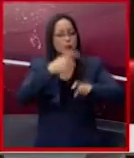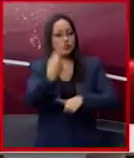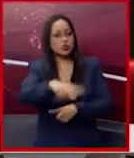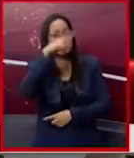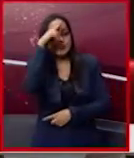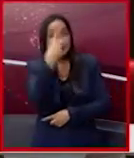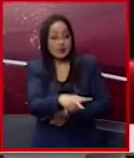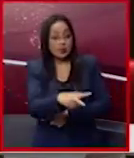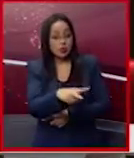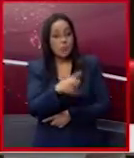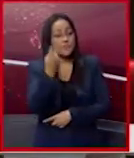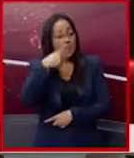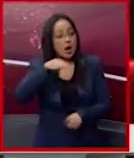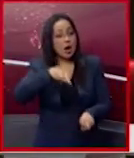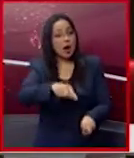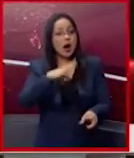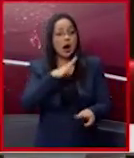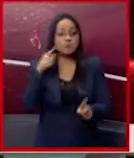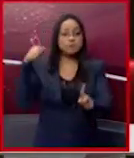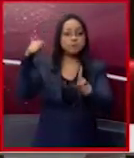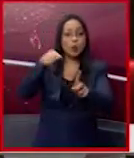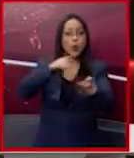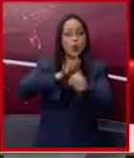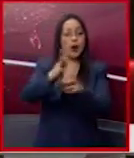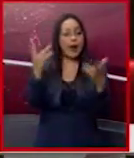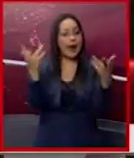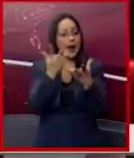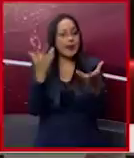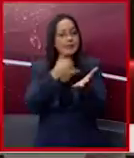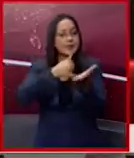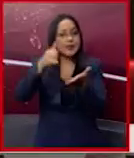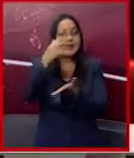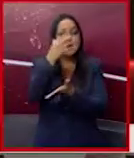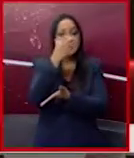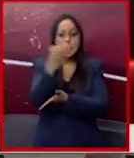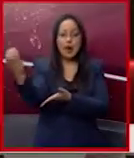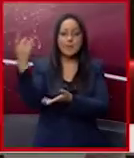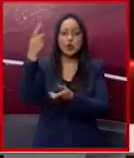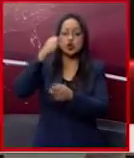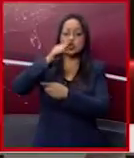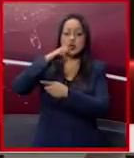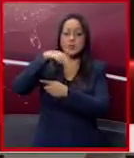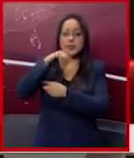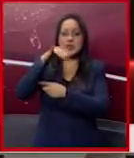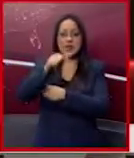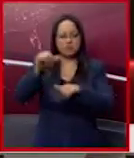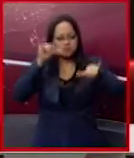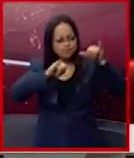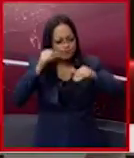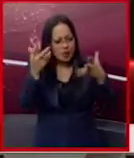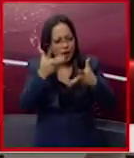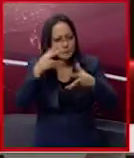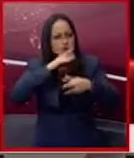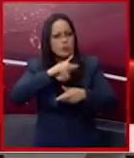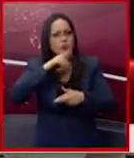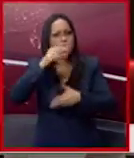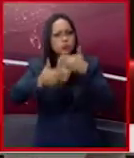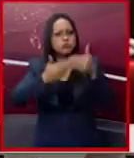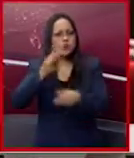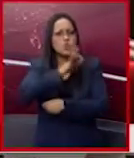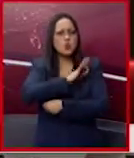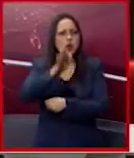nacionales para que se dediquen a la producción y mejoramiento de semillas, a efecto que